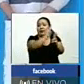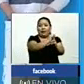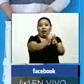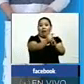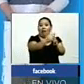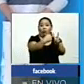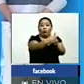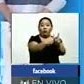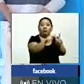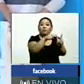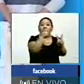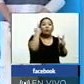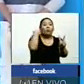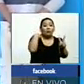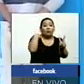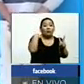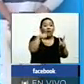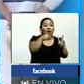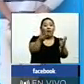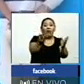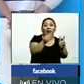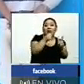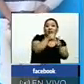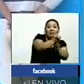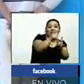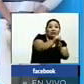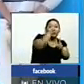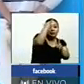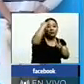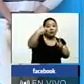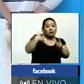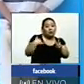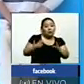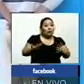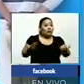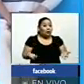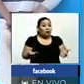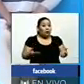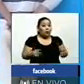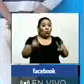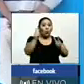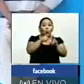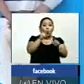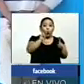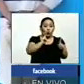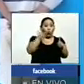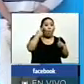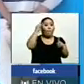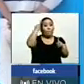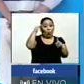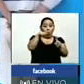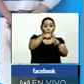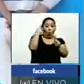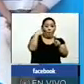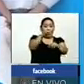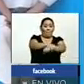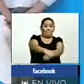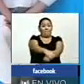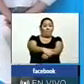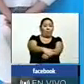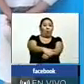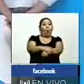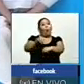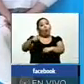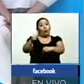los dos sujetos cometiendo el ilícito. Mientras uno tenía a la mujer de las manos, el